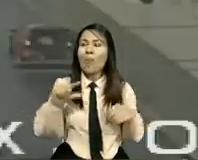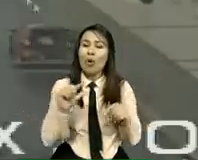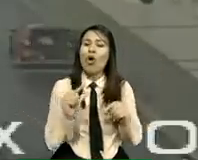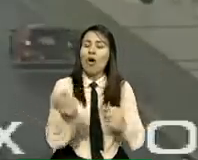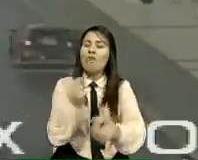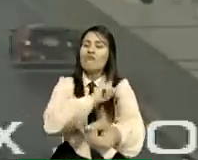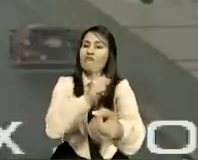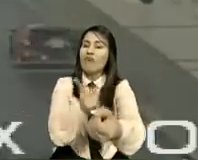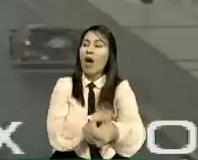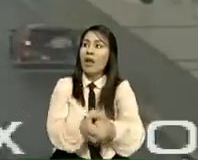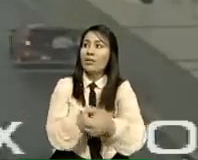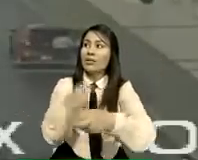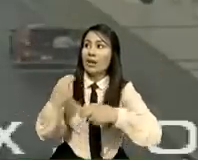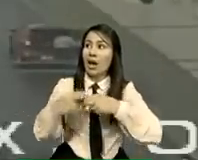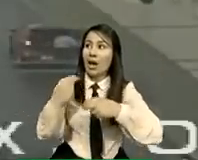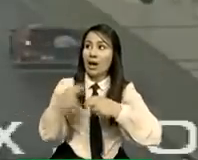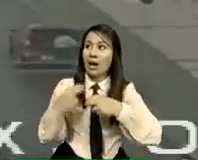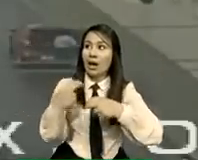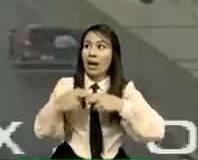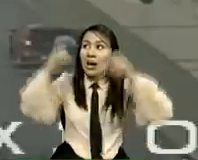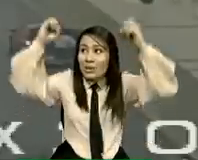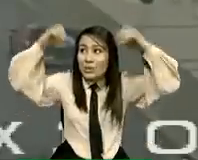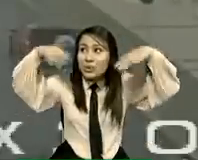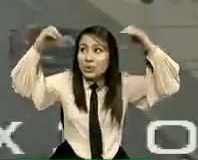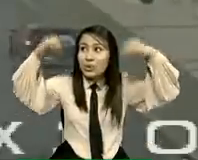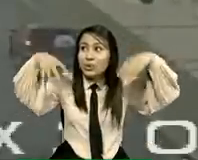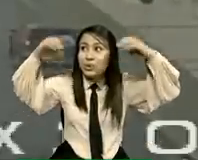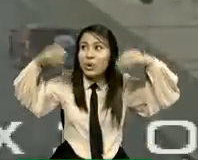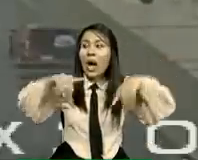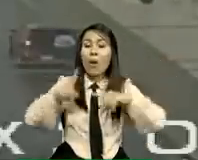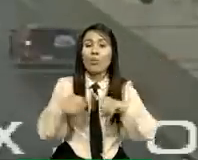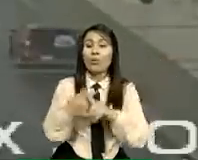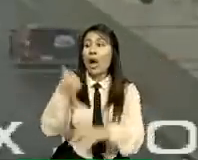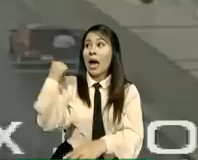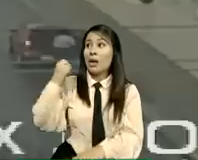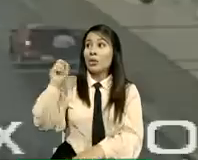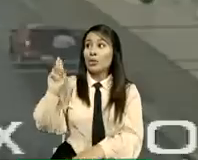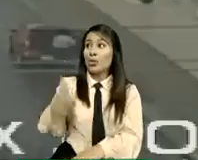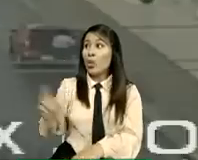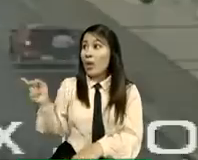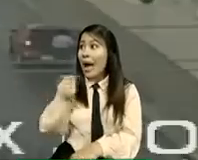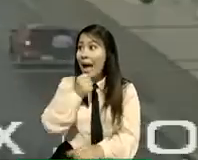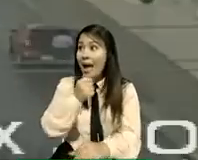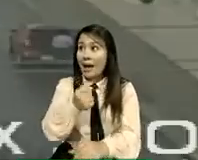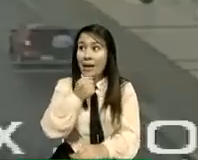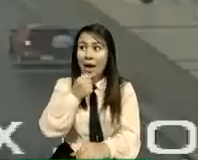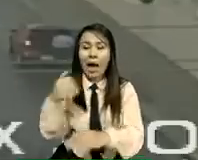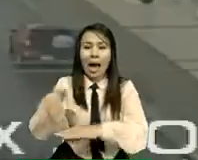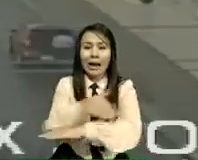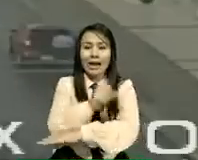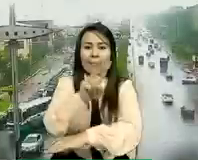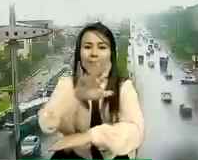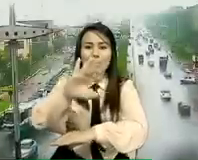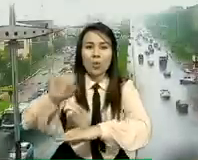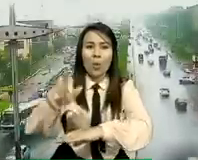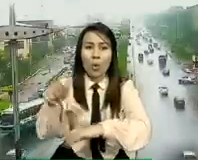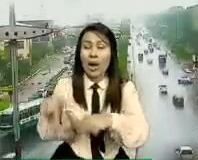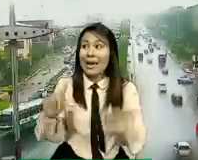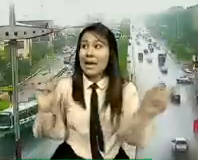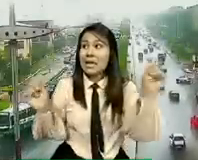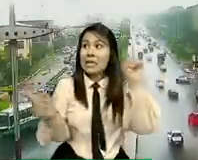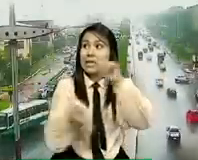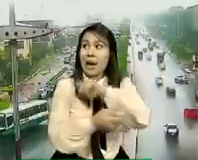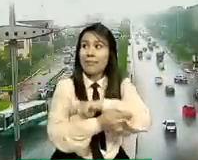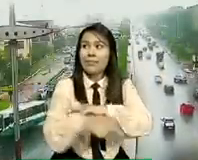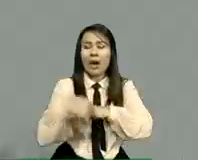que lo que está al sur de la ciudad, cuando Julio César nos hacía el reporte allá en la avenida 25 de Julio. Vamos a otro sector de la